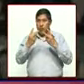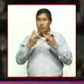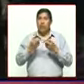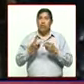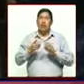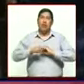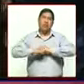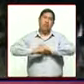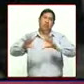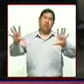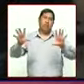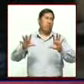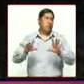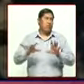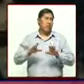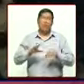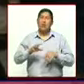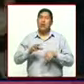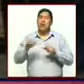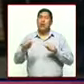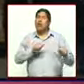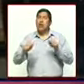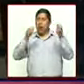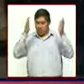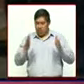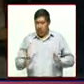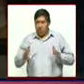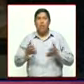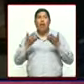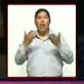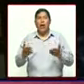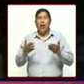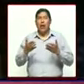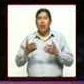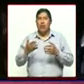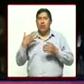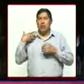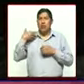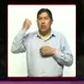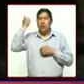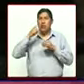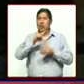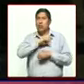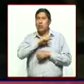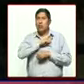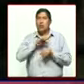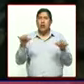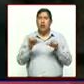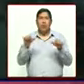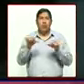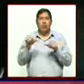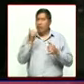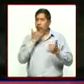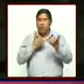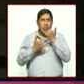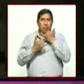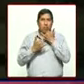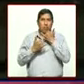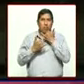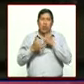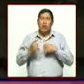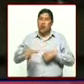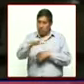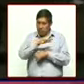Han dispersado ya a los activistas. Hay presencia del comandante de la policía, quien también está en